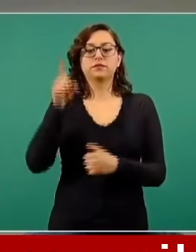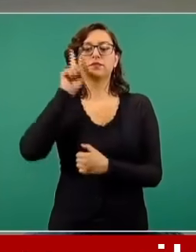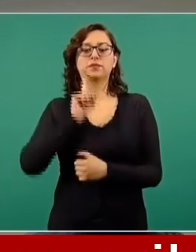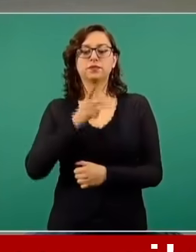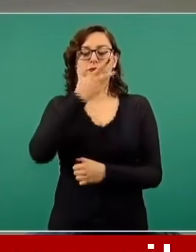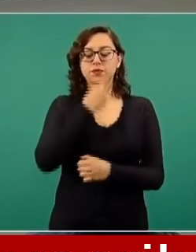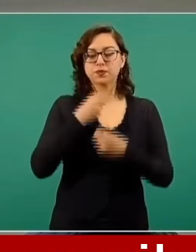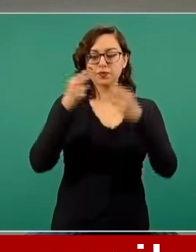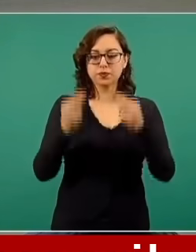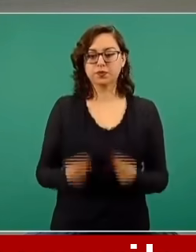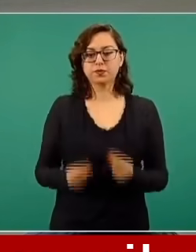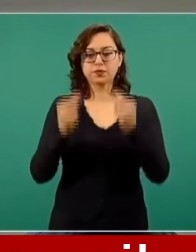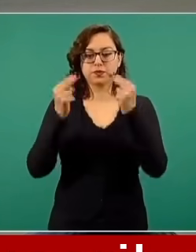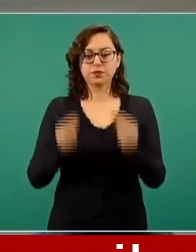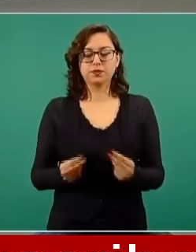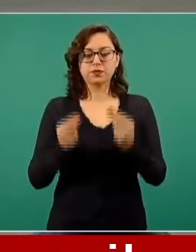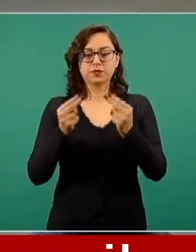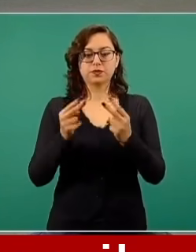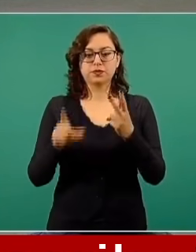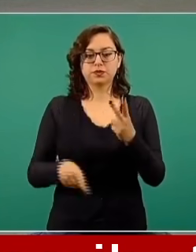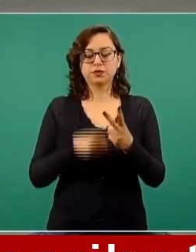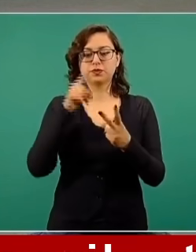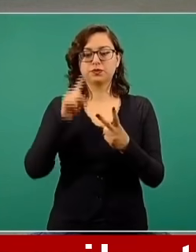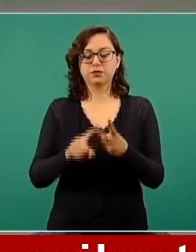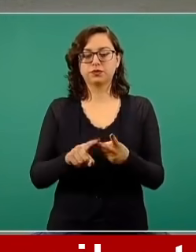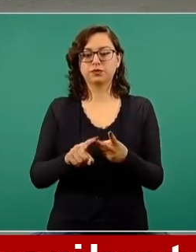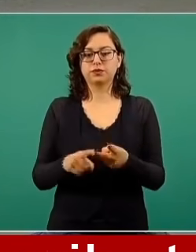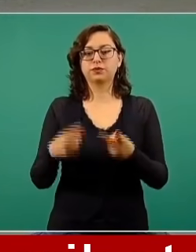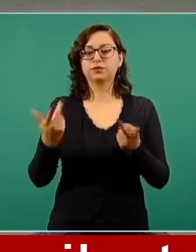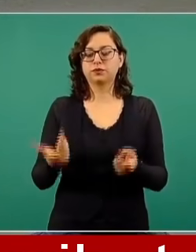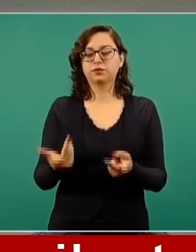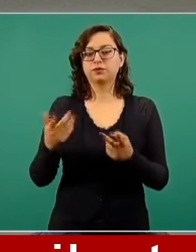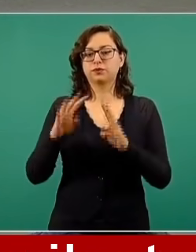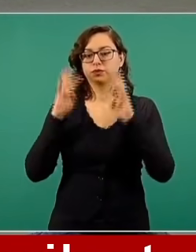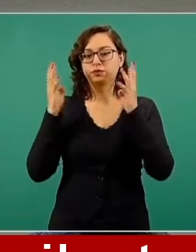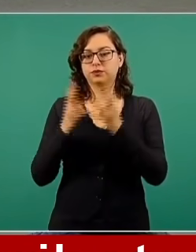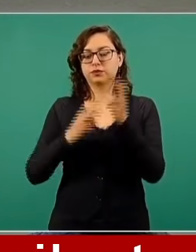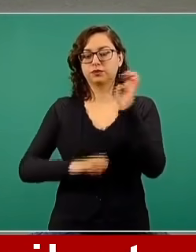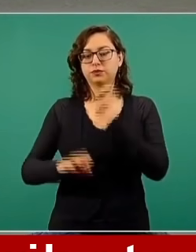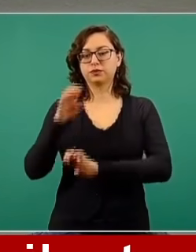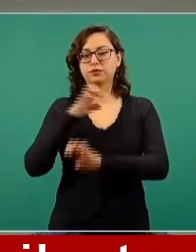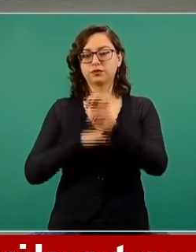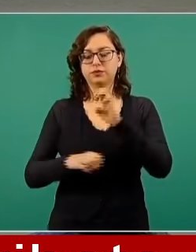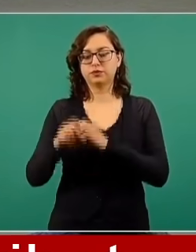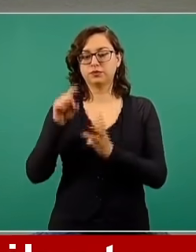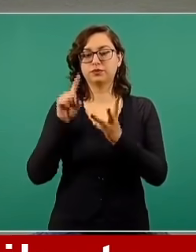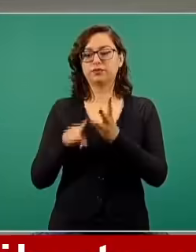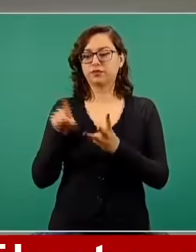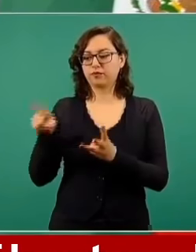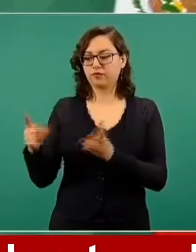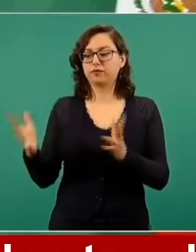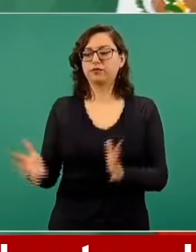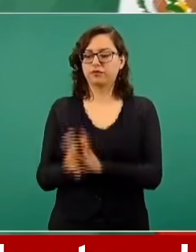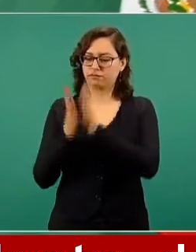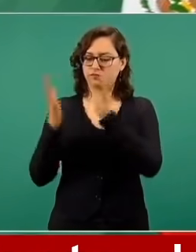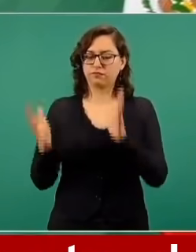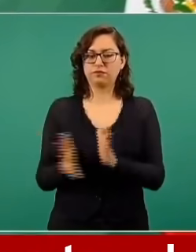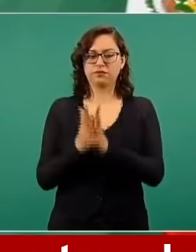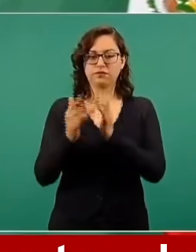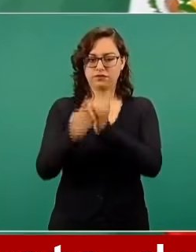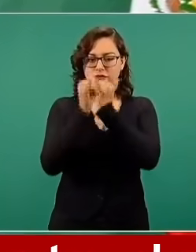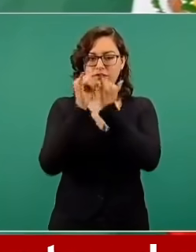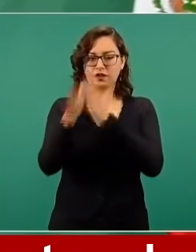de Negocios, del Consejo Coordinador Empresarial, participó en el fraude electoral